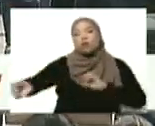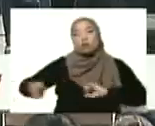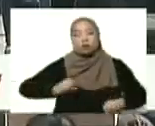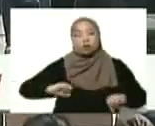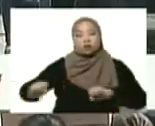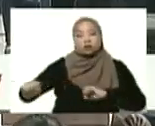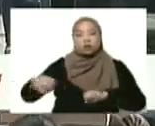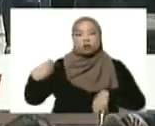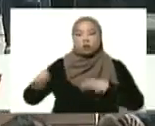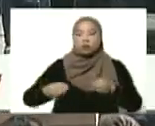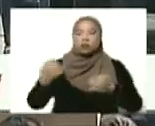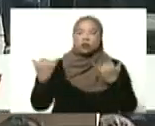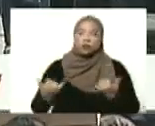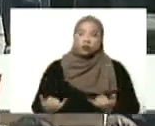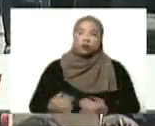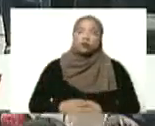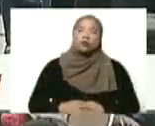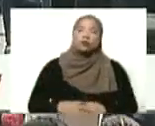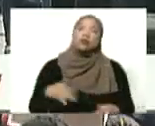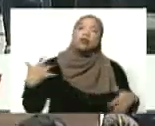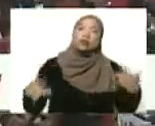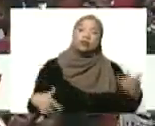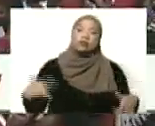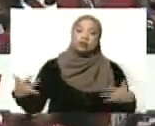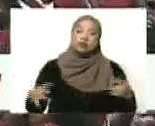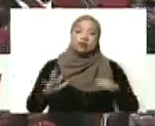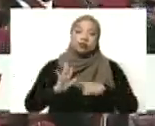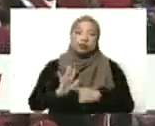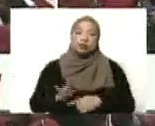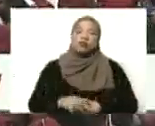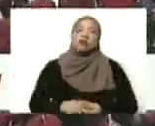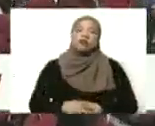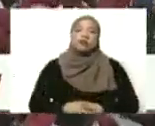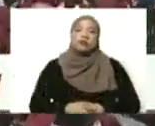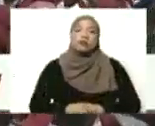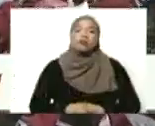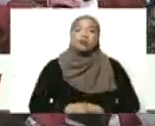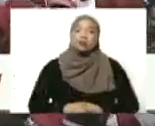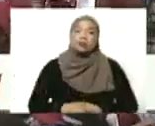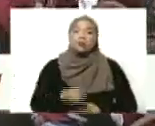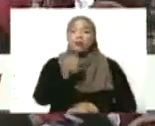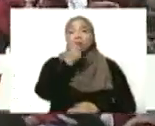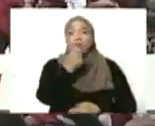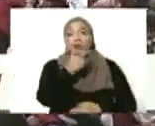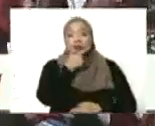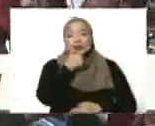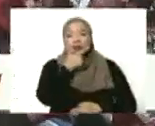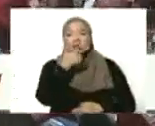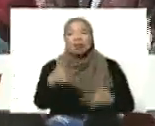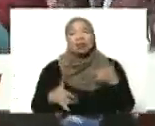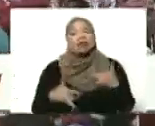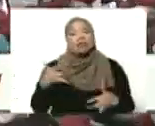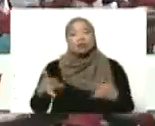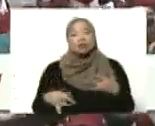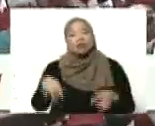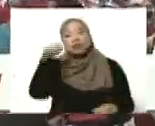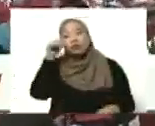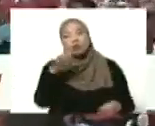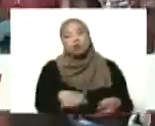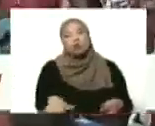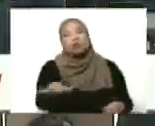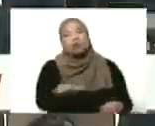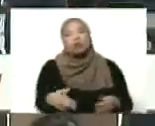como lo está haciendo ahora. Estos actos son reflejo de eso. La hermosura de estos actos. Para que nuestro pueblo vuelva